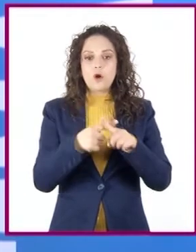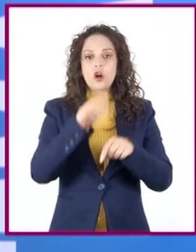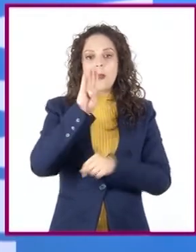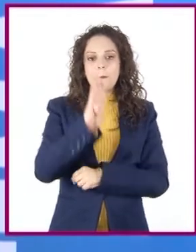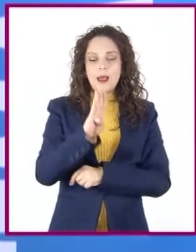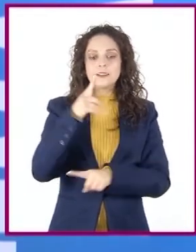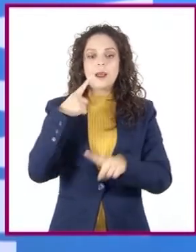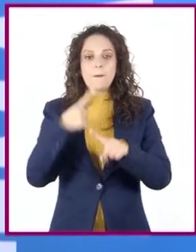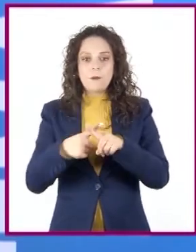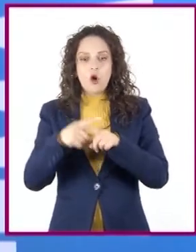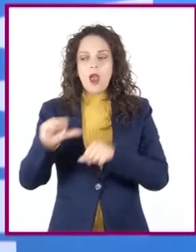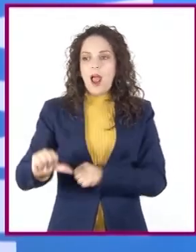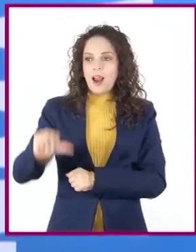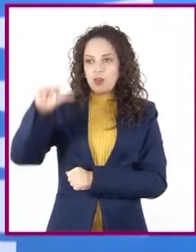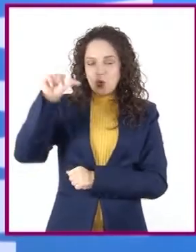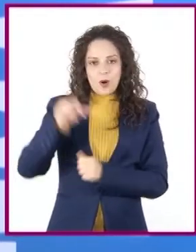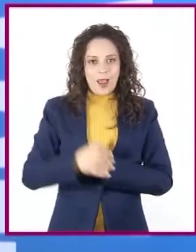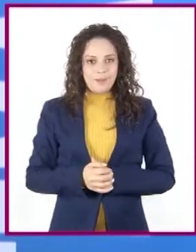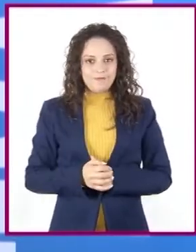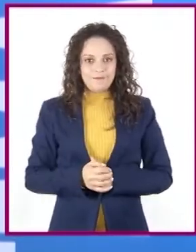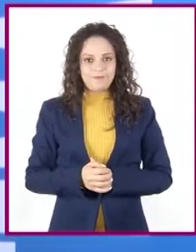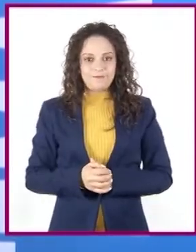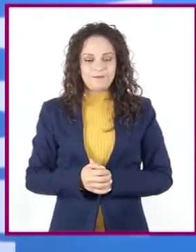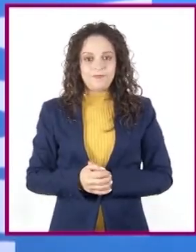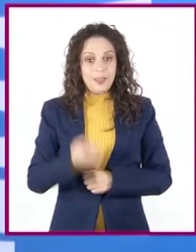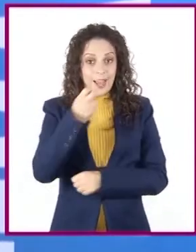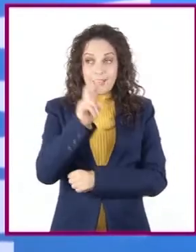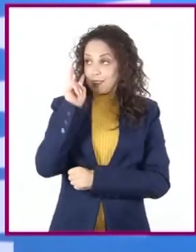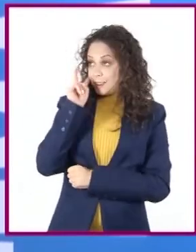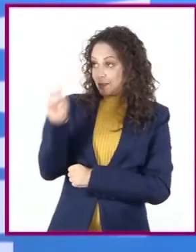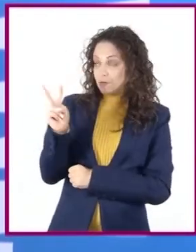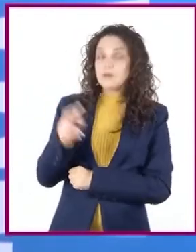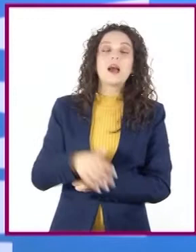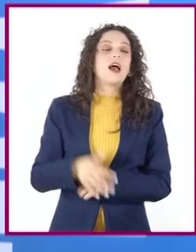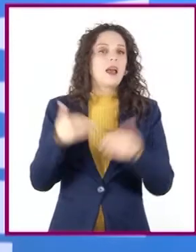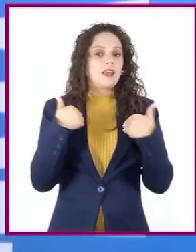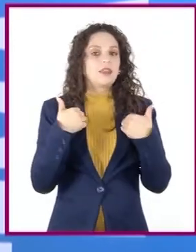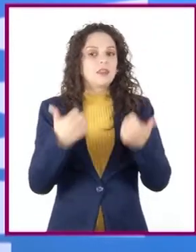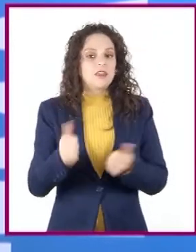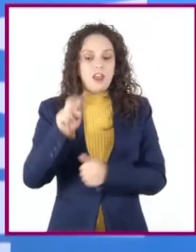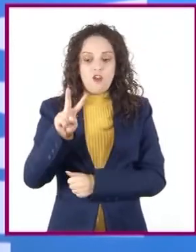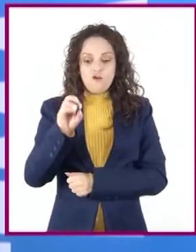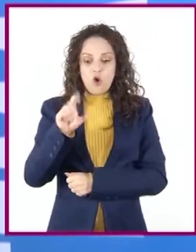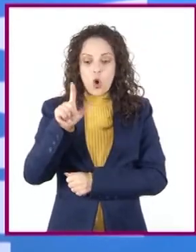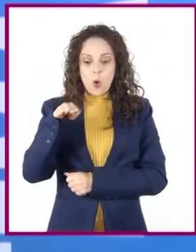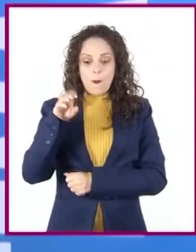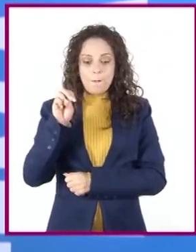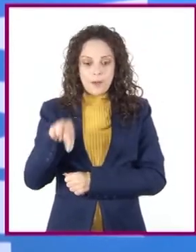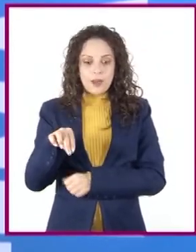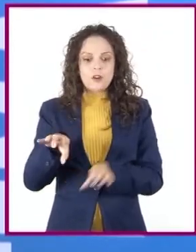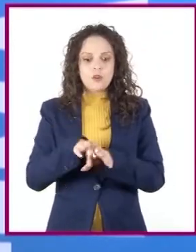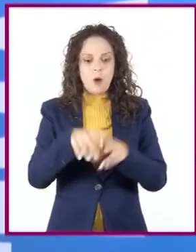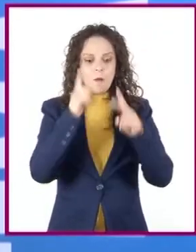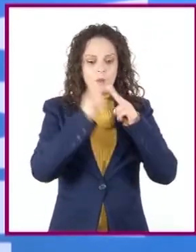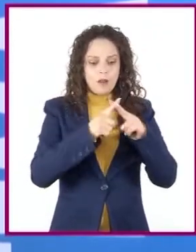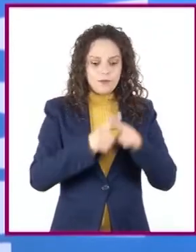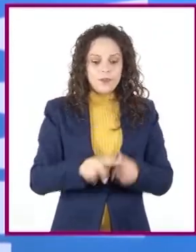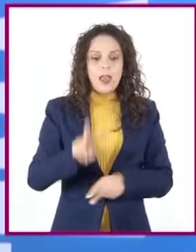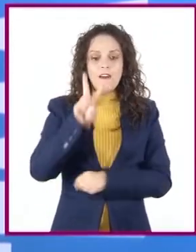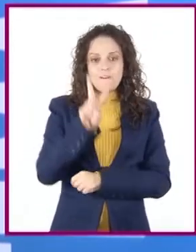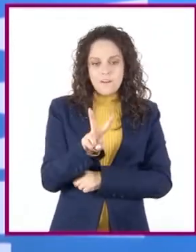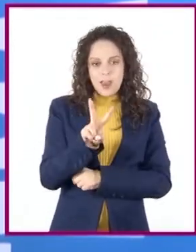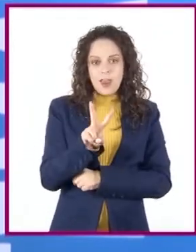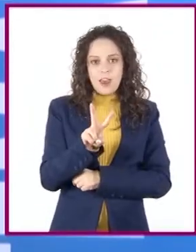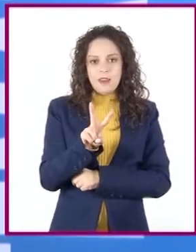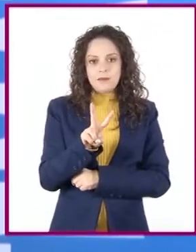A partir de lo que vimos, podemos decir que el volumen de un prisma recto se calcula con la fórmula volumen es